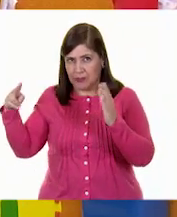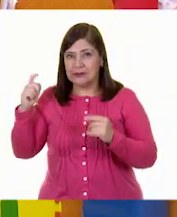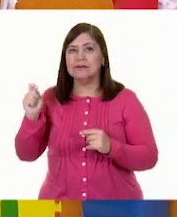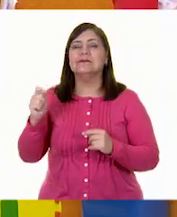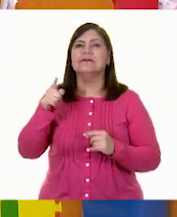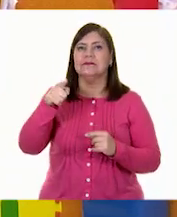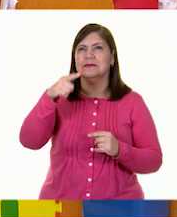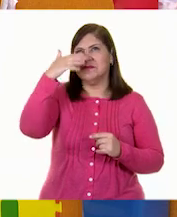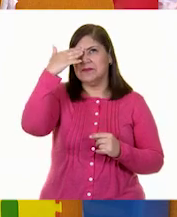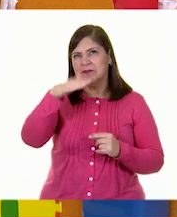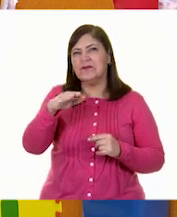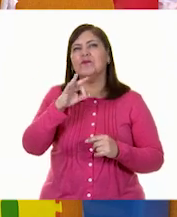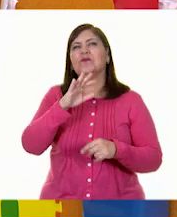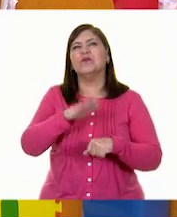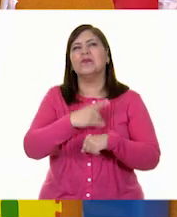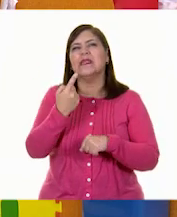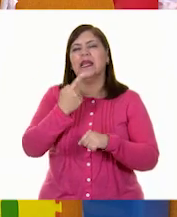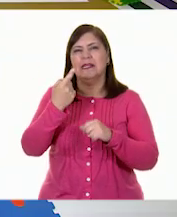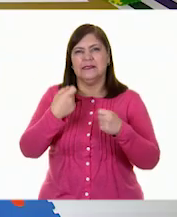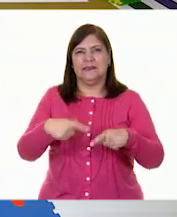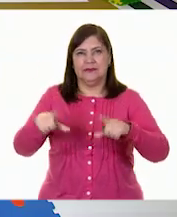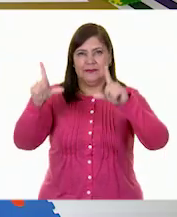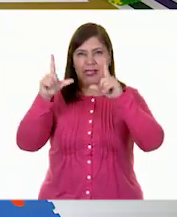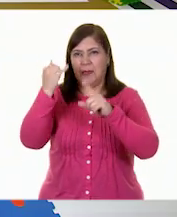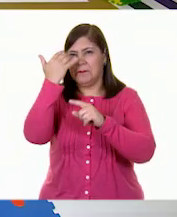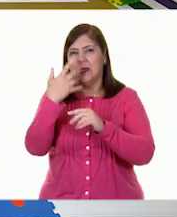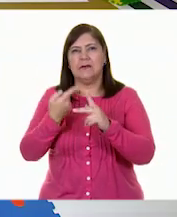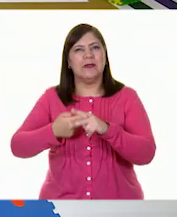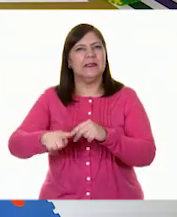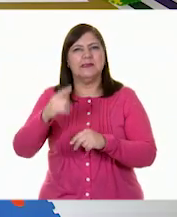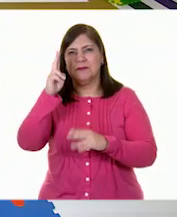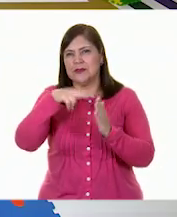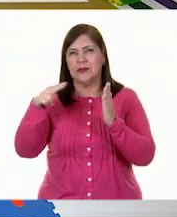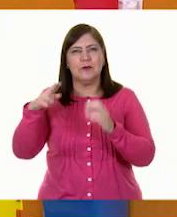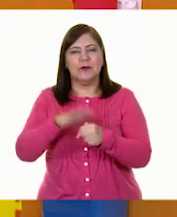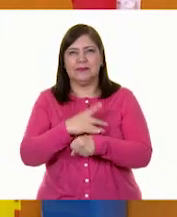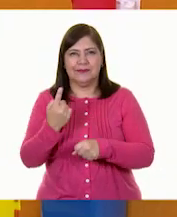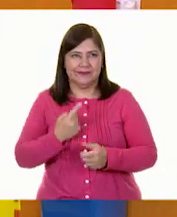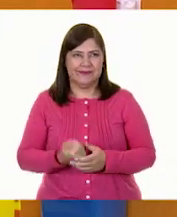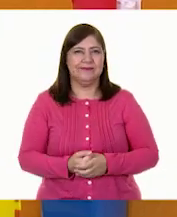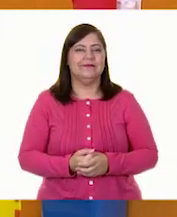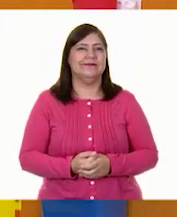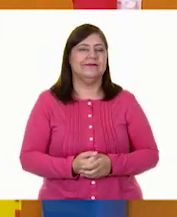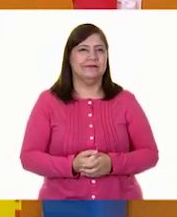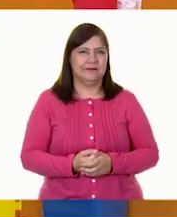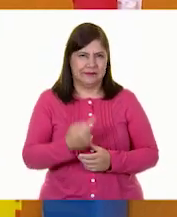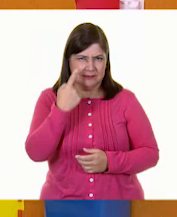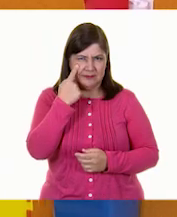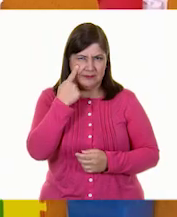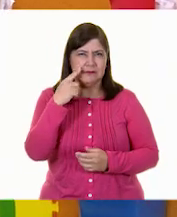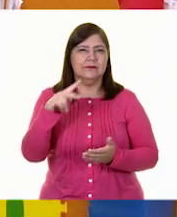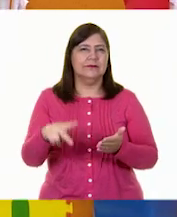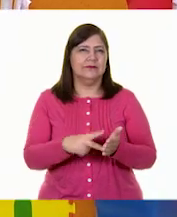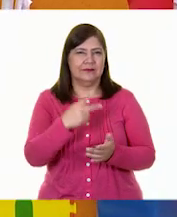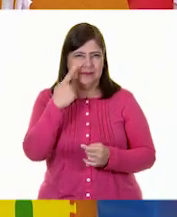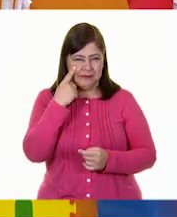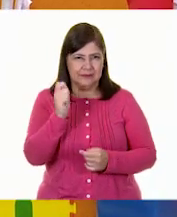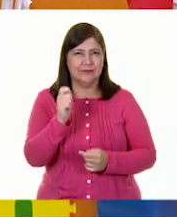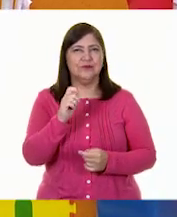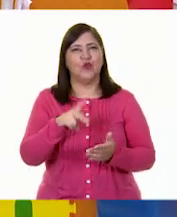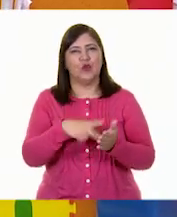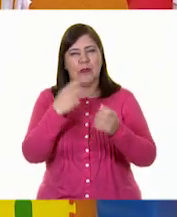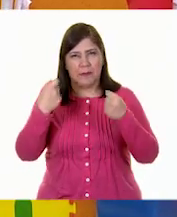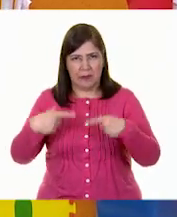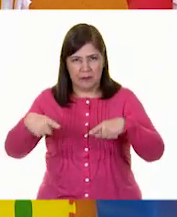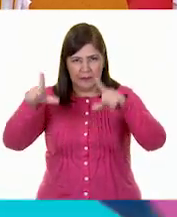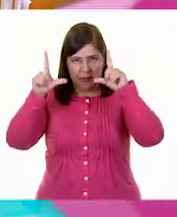saber por qué comenzamos con esta imagen. Ajá, muy bien. Miren, ahí les va. La figura, si quieren vamos a volver a verla, ¿sí? Nada más